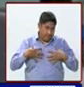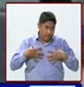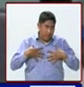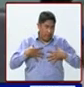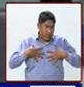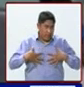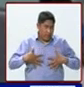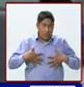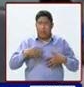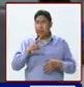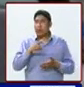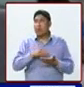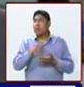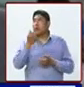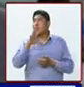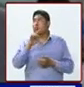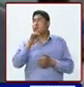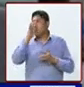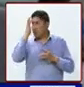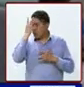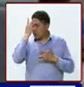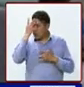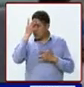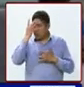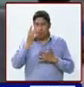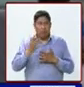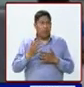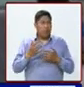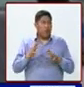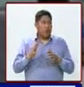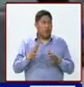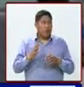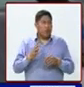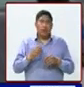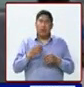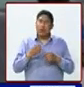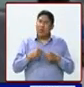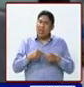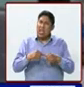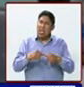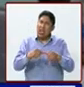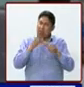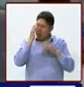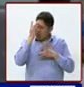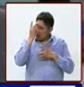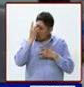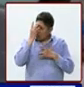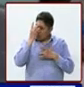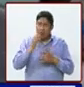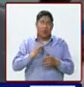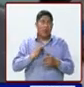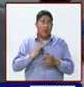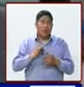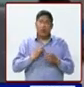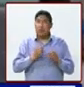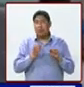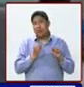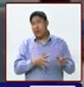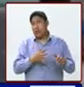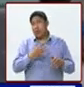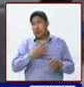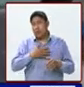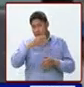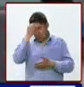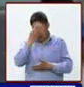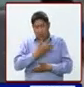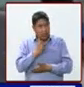El 2018 me he enfermado. Este año somos 2023, 5 años prácticamente. Yo les he abandonado a mis hijos,